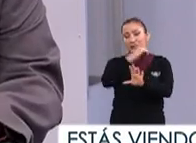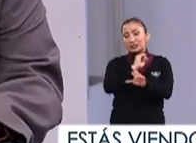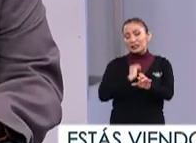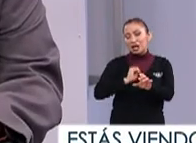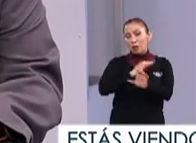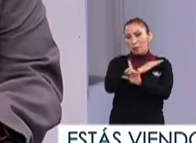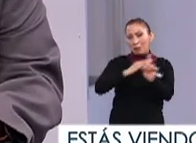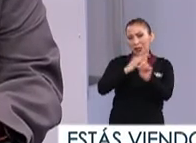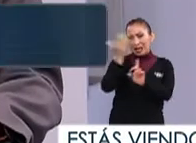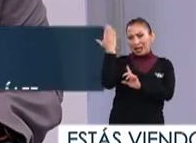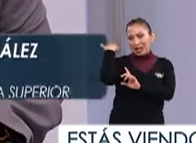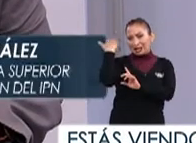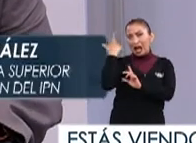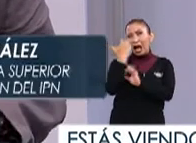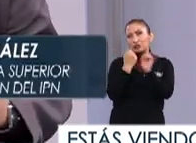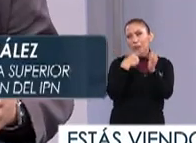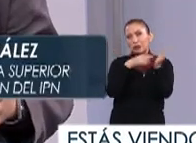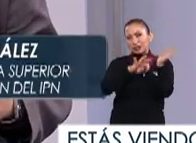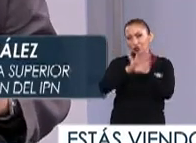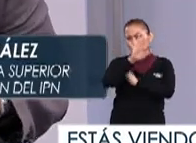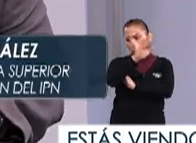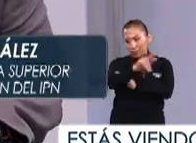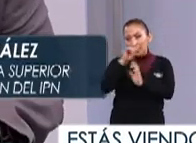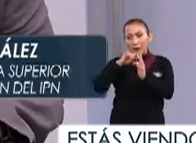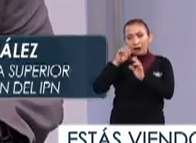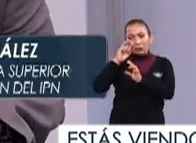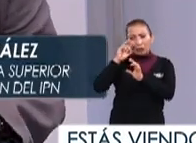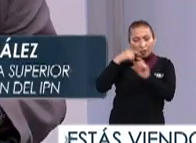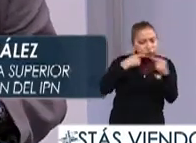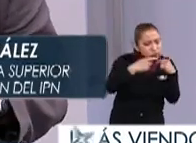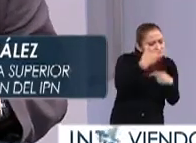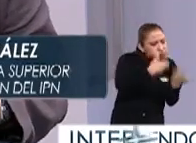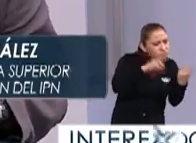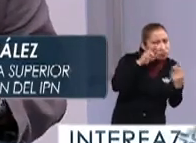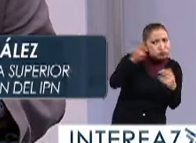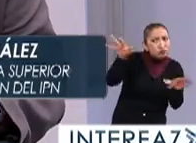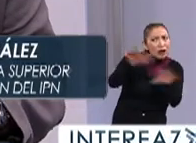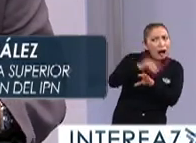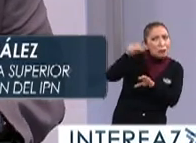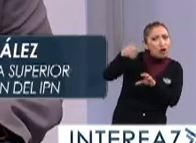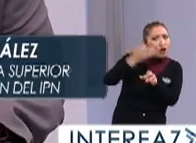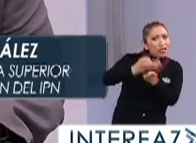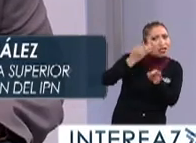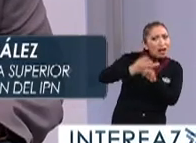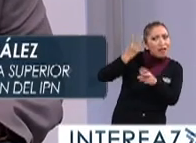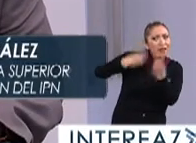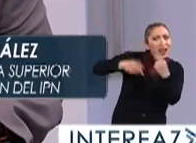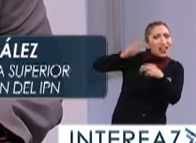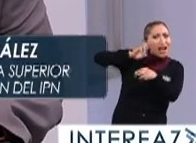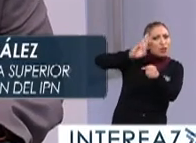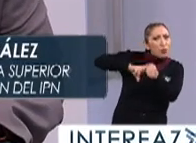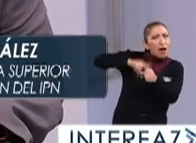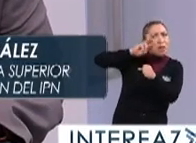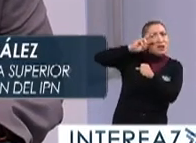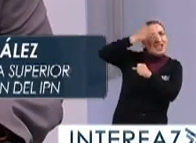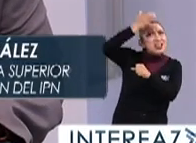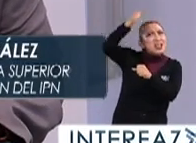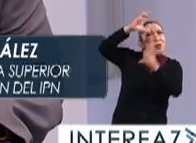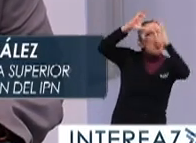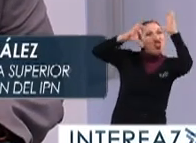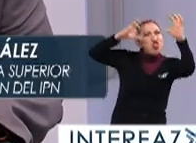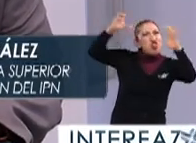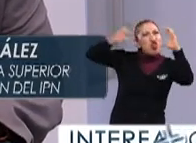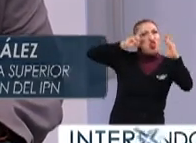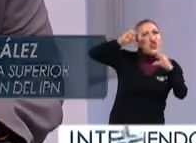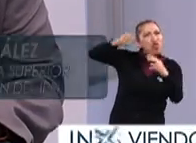pasado, aproximadamente en los años 50, fue cuando se llegó a este consenso de que los cambios que se estaban presentando en los factores meteorológicos y